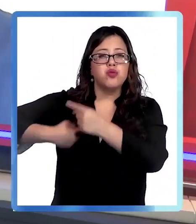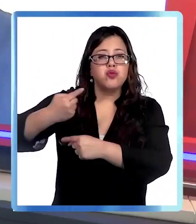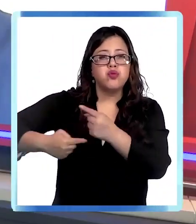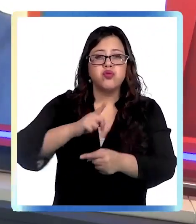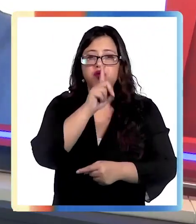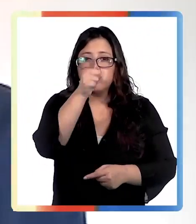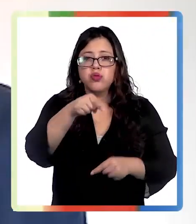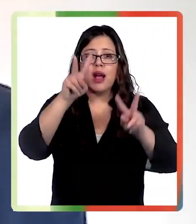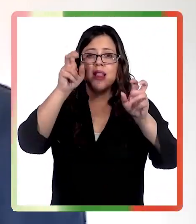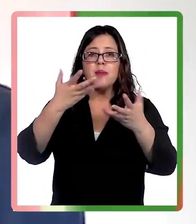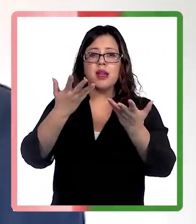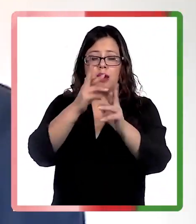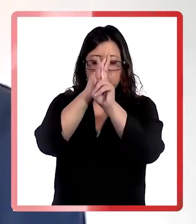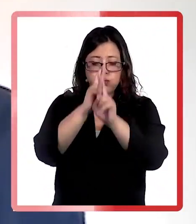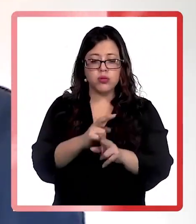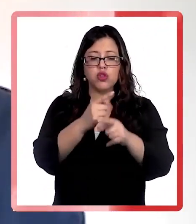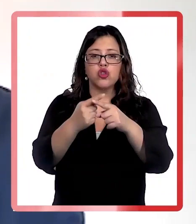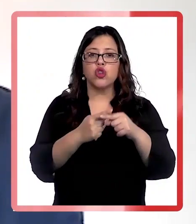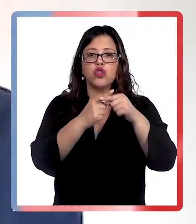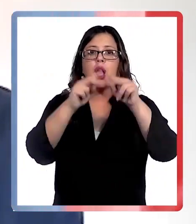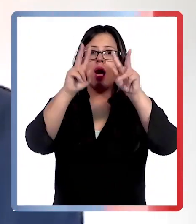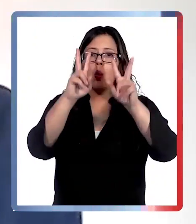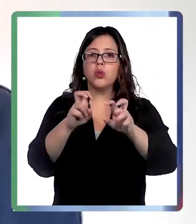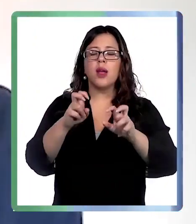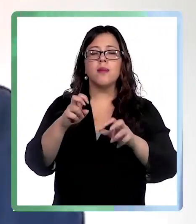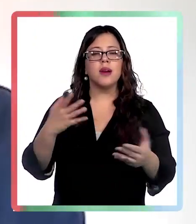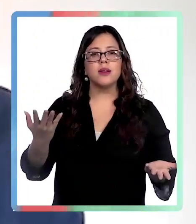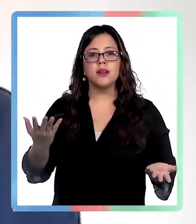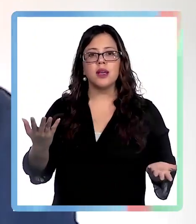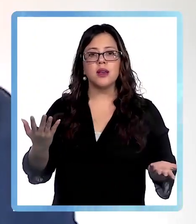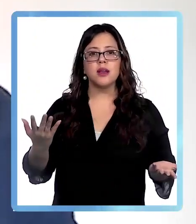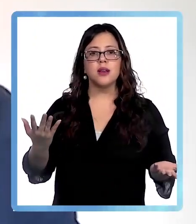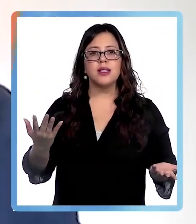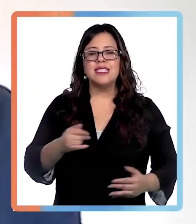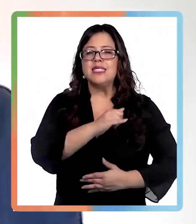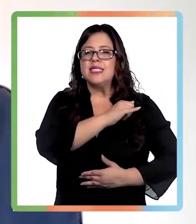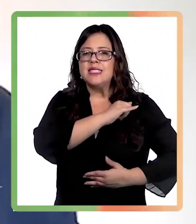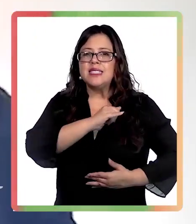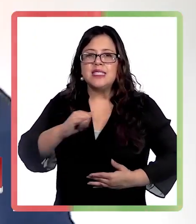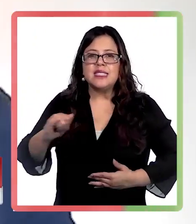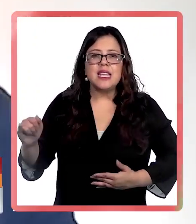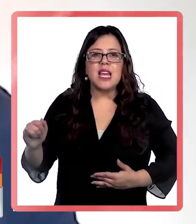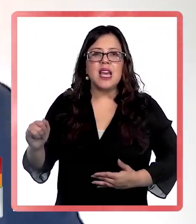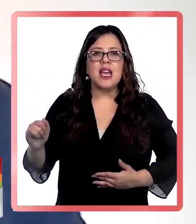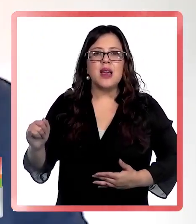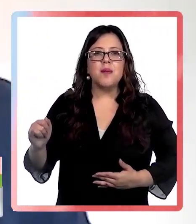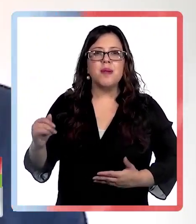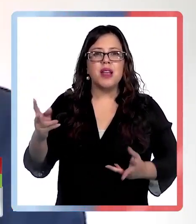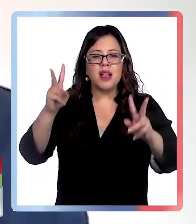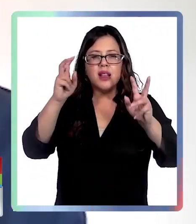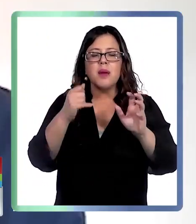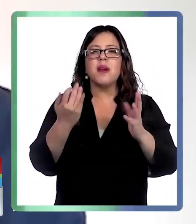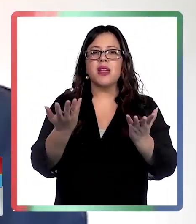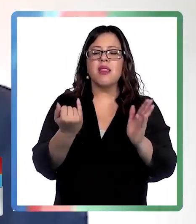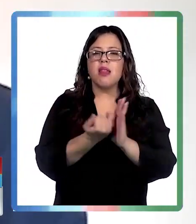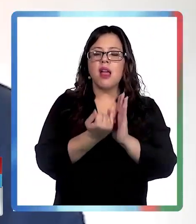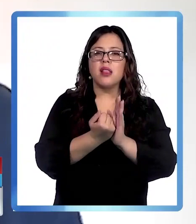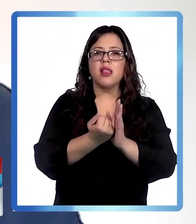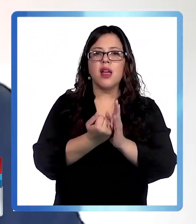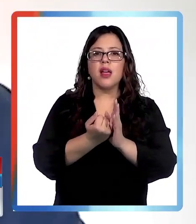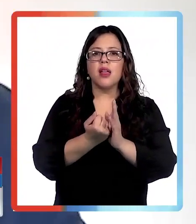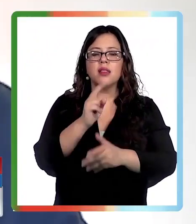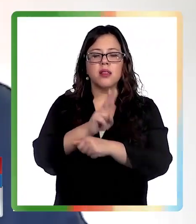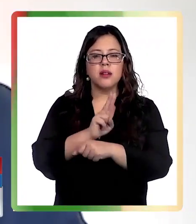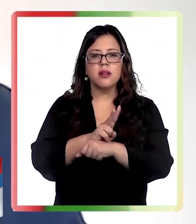que siempre ha sido que ha configurado mucho la identidad docente, ¿eh? El tema hace un tiempo, hoy día ya no lo